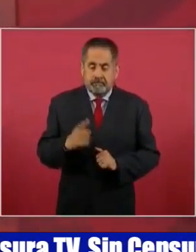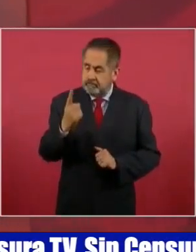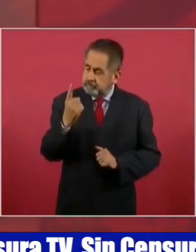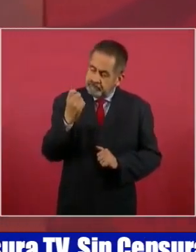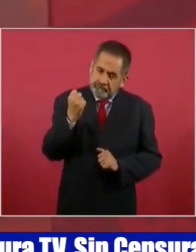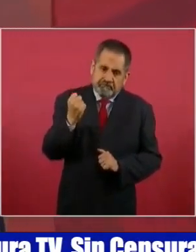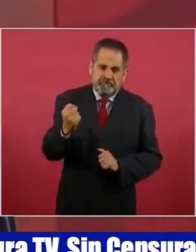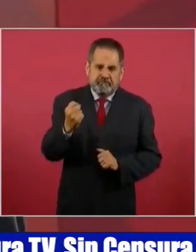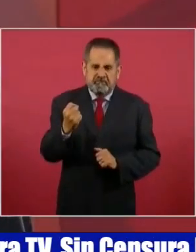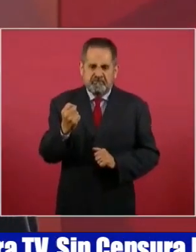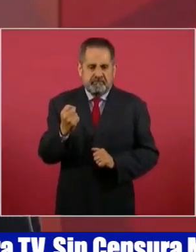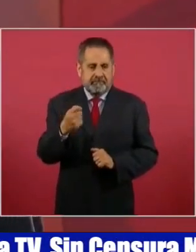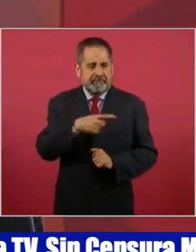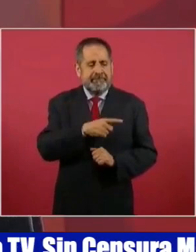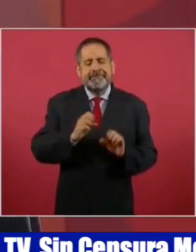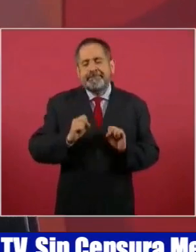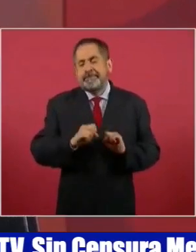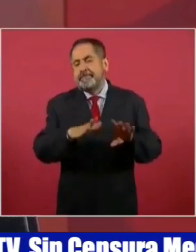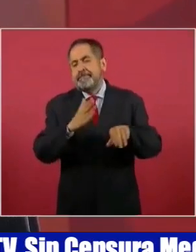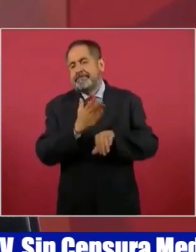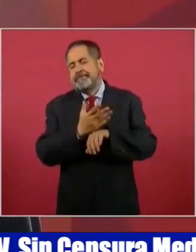rigor, que no hay impunidad,